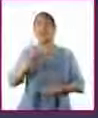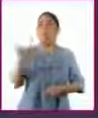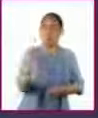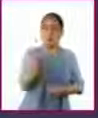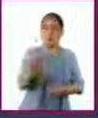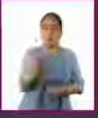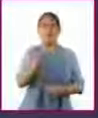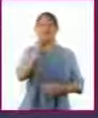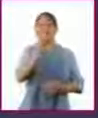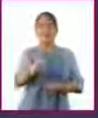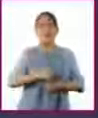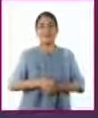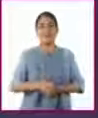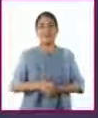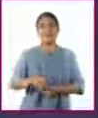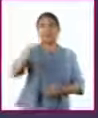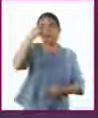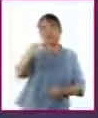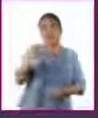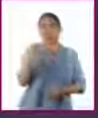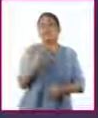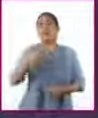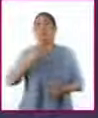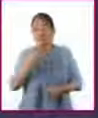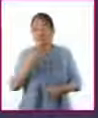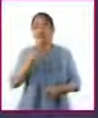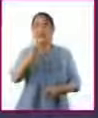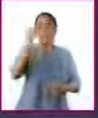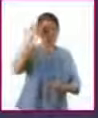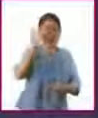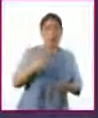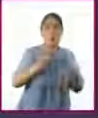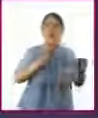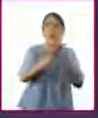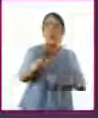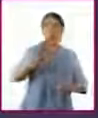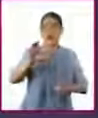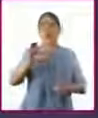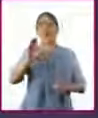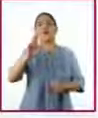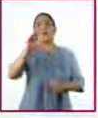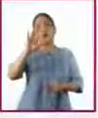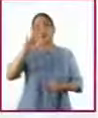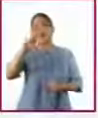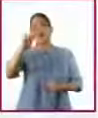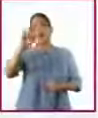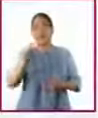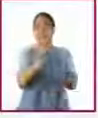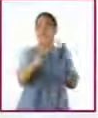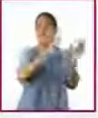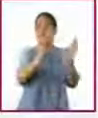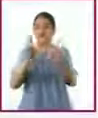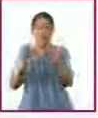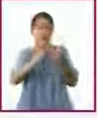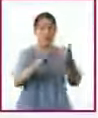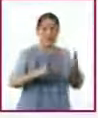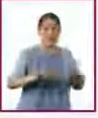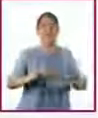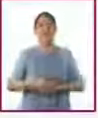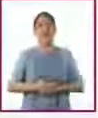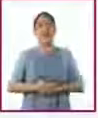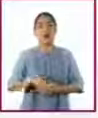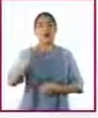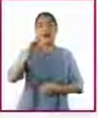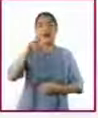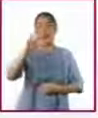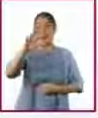ahora sería, ¿y para qué me sirve conocer cuáles son las fuentes literarias? Fuentes literarias sirven